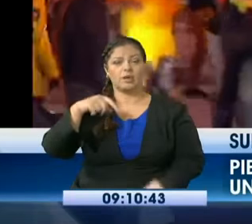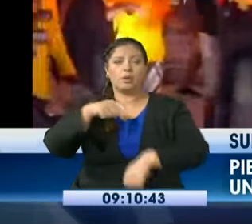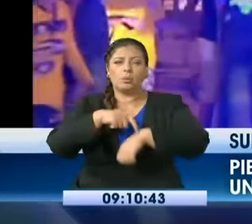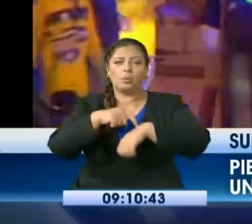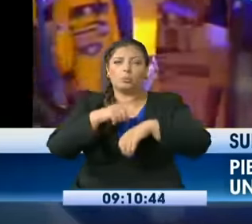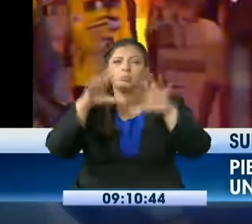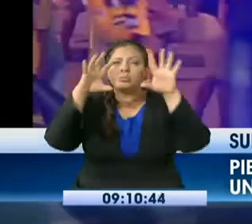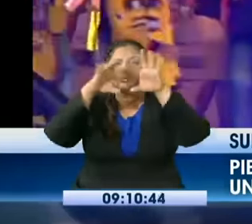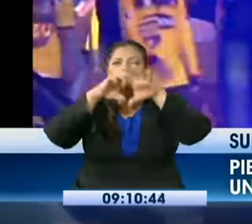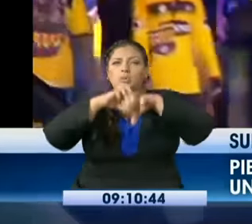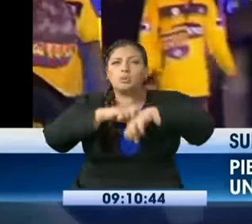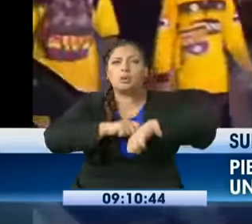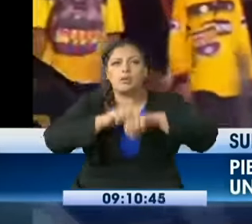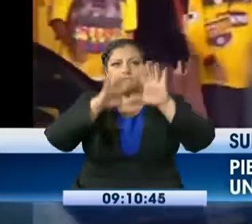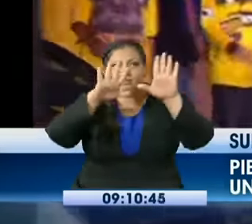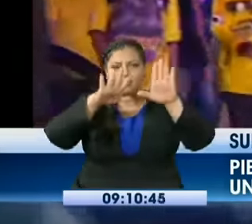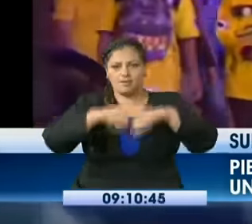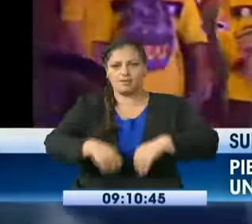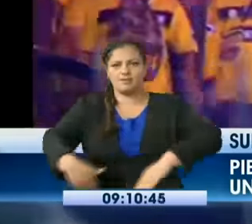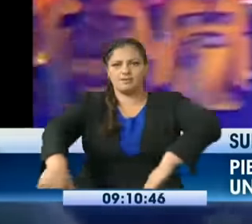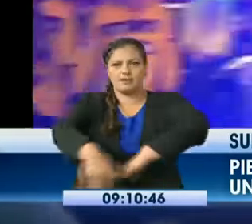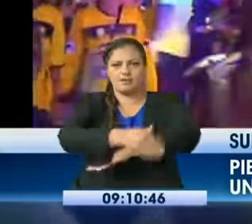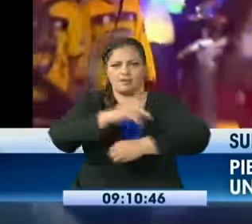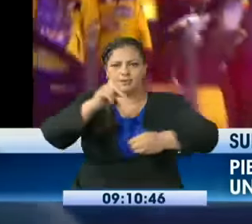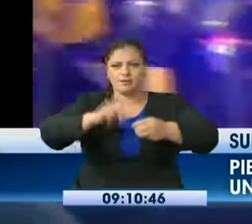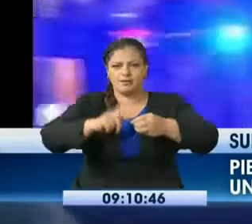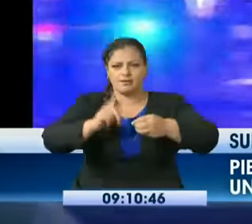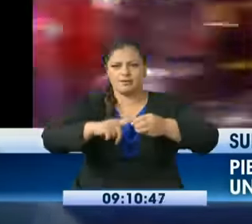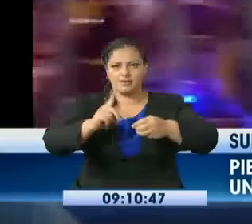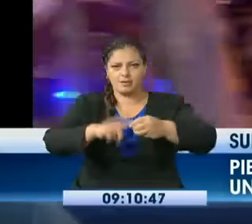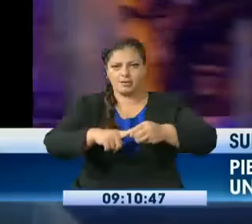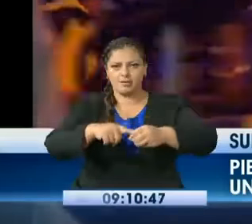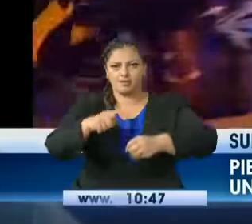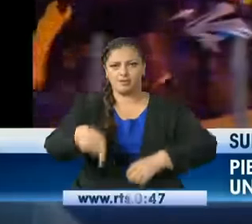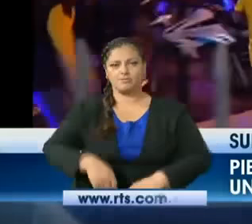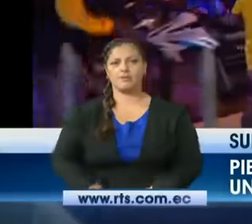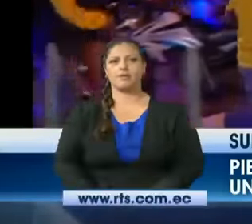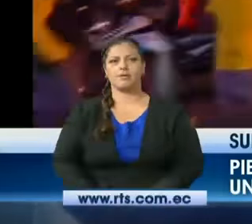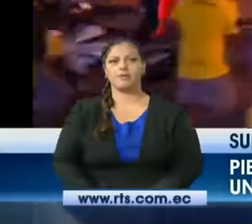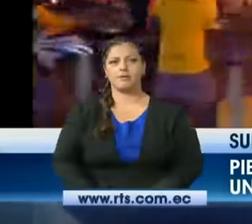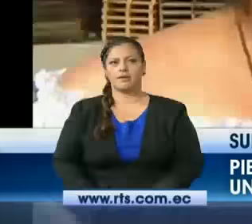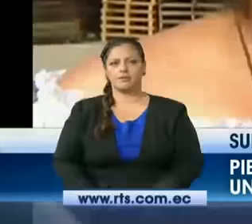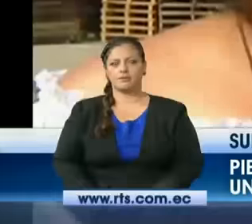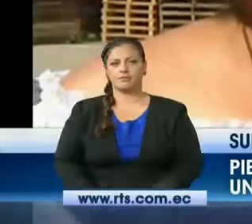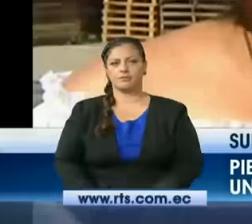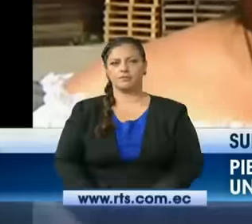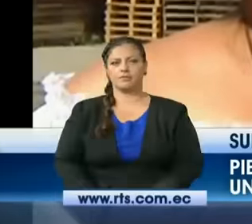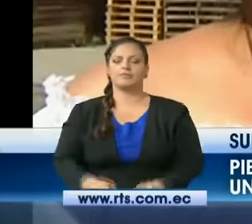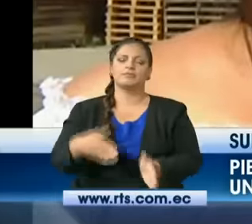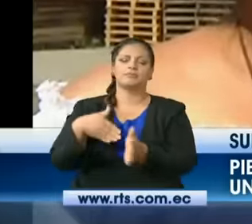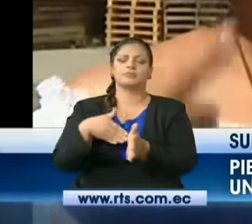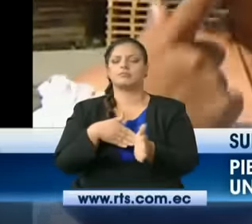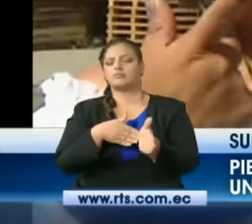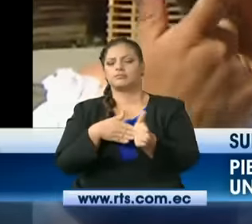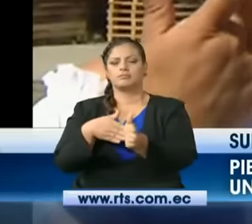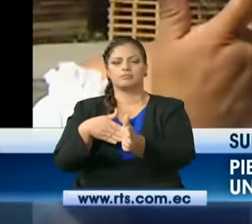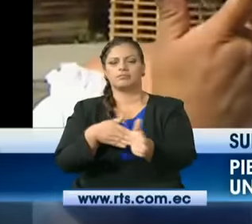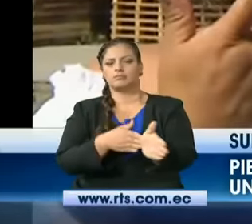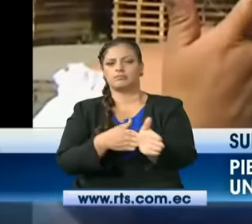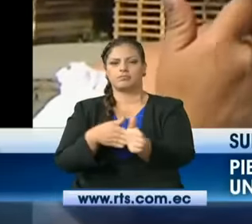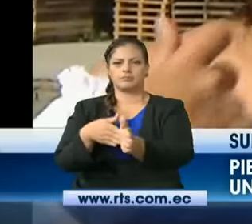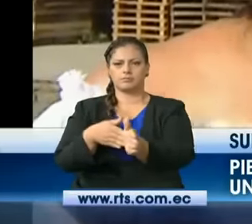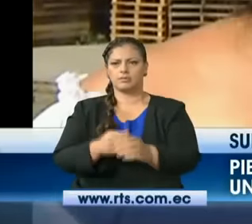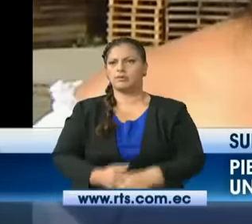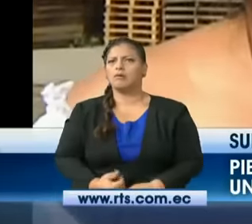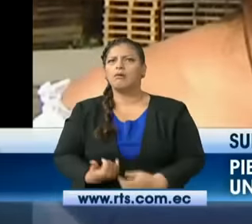cerca al cementerio general. En ese momento ya estaban finalizando el último recorrido del día. Todavía no dan la proforma, pero solo los 2